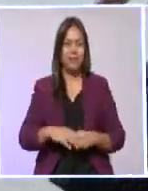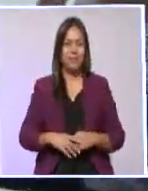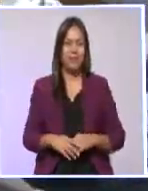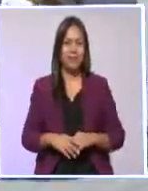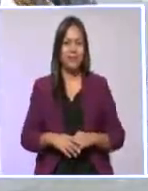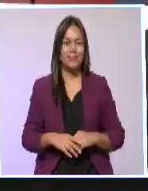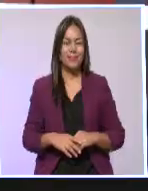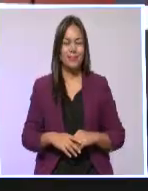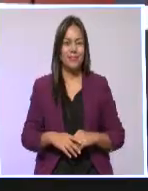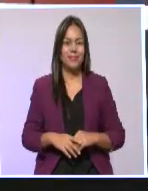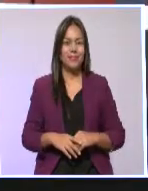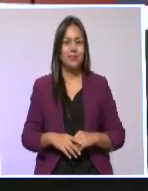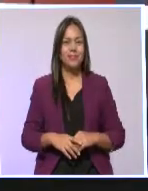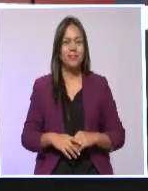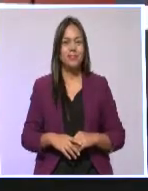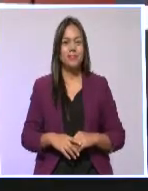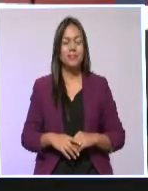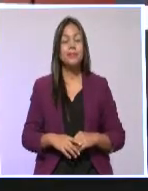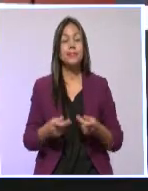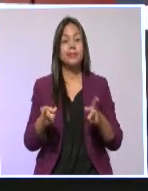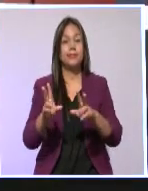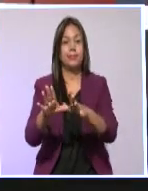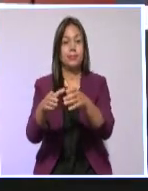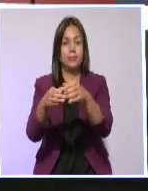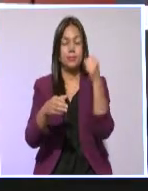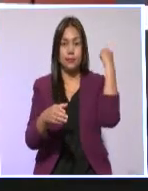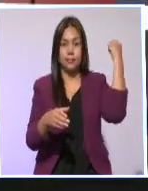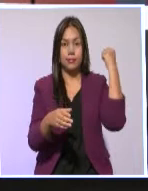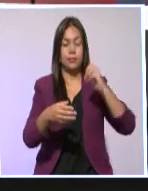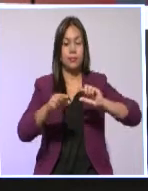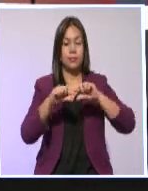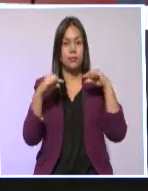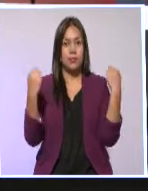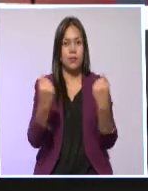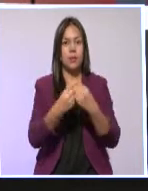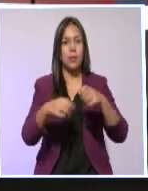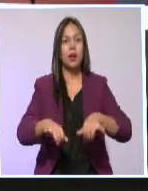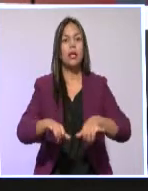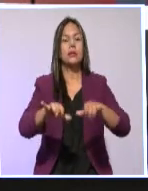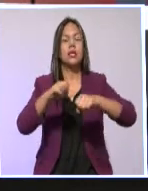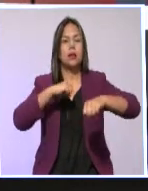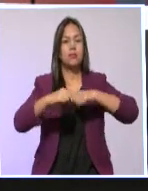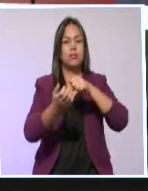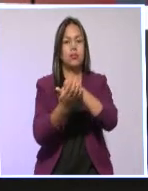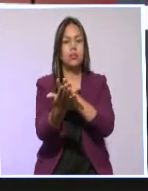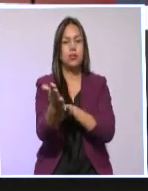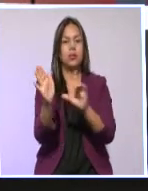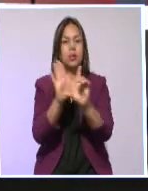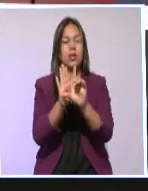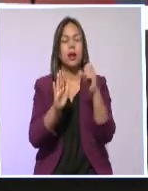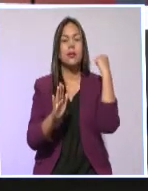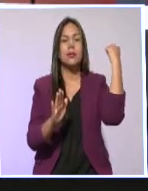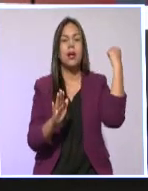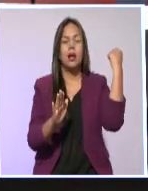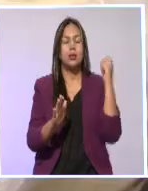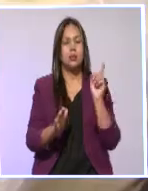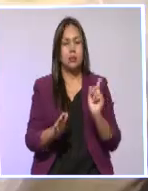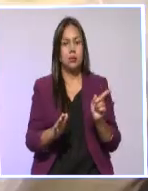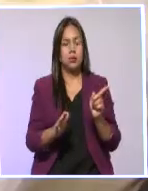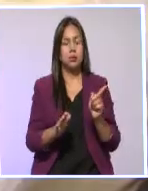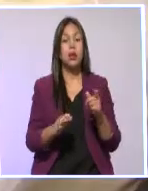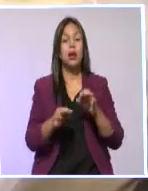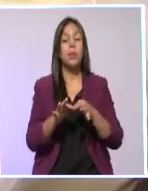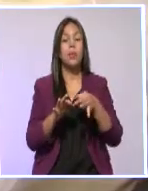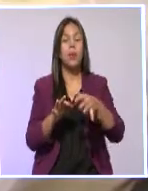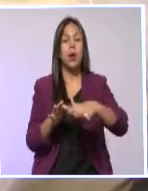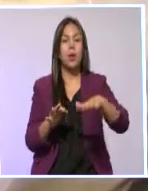Noticias. La Comisión de los Derechos Colectivos continúa con el tratamiento del proyecto de ley de derechos colectivos para los